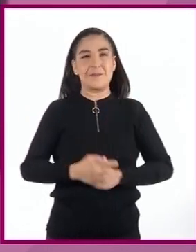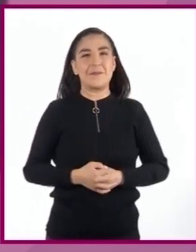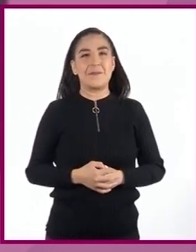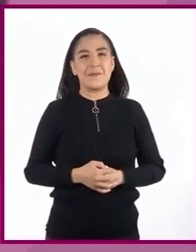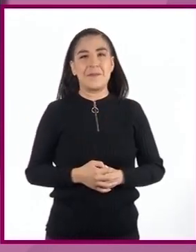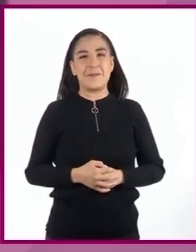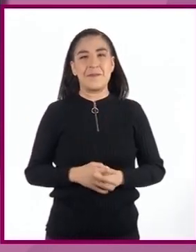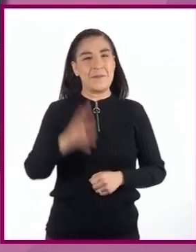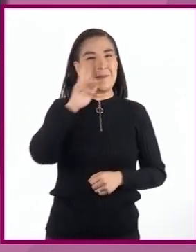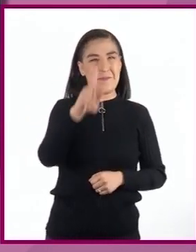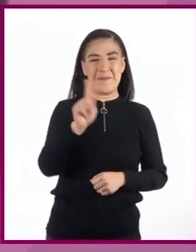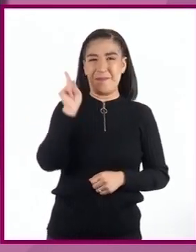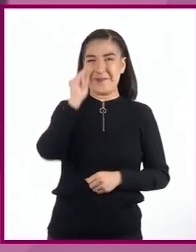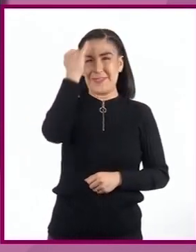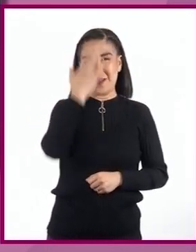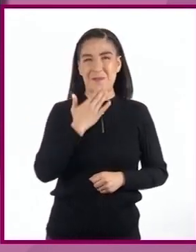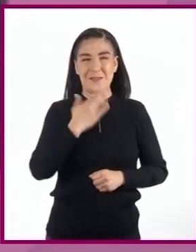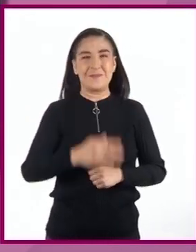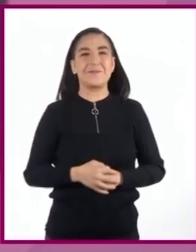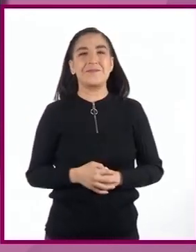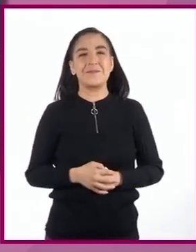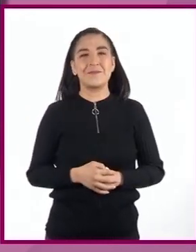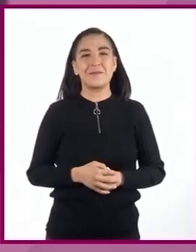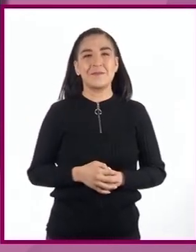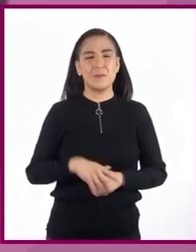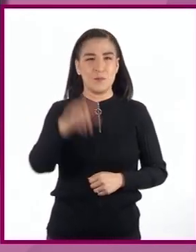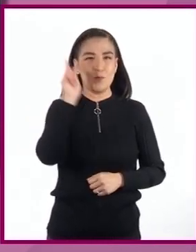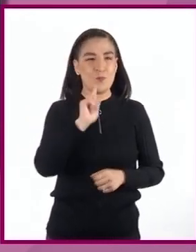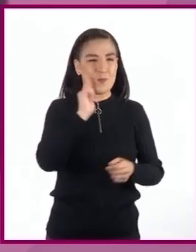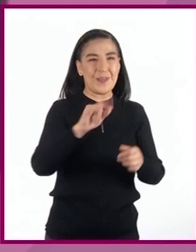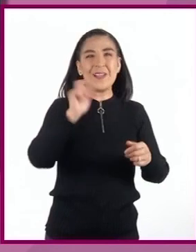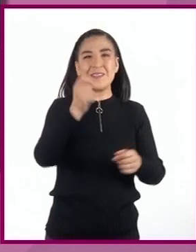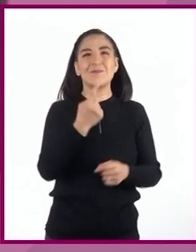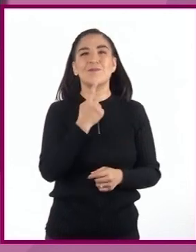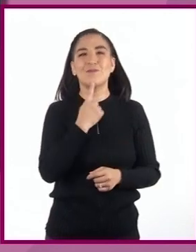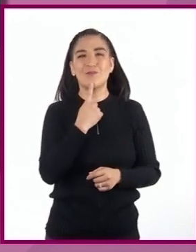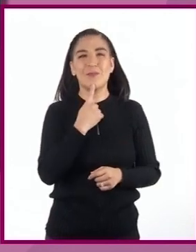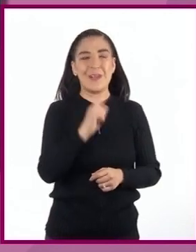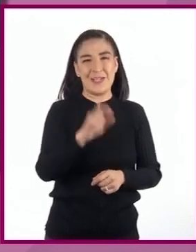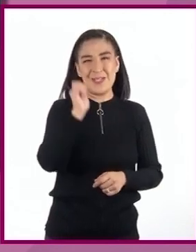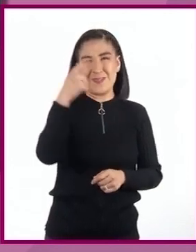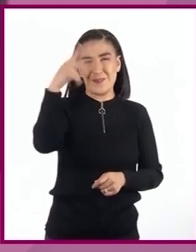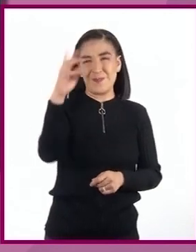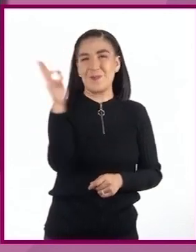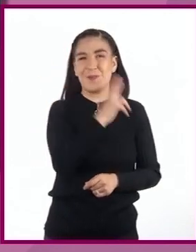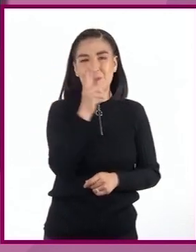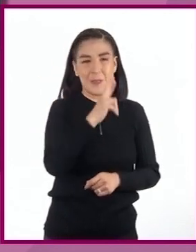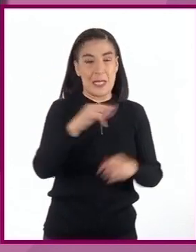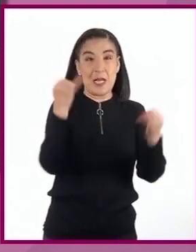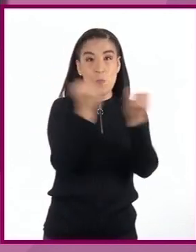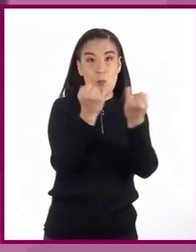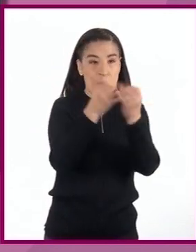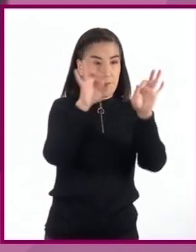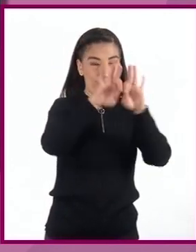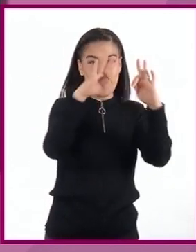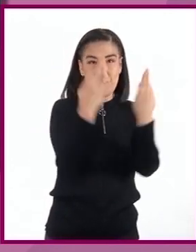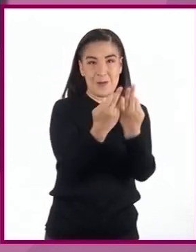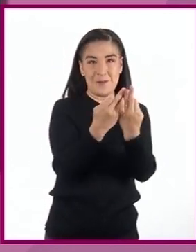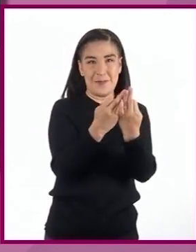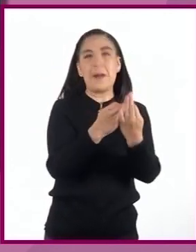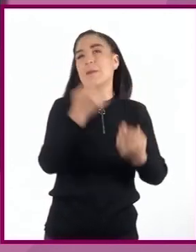en la imagen podemos observar unas muñecas rusas que son iguales en forma, pero no en